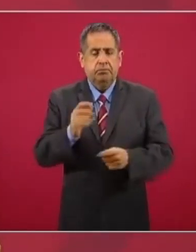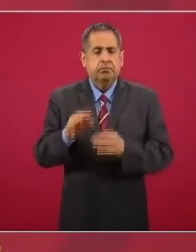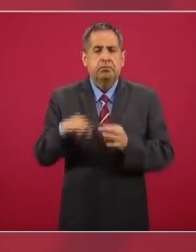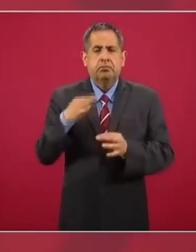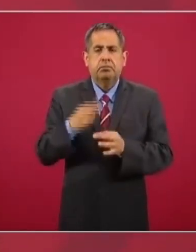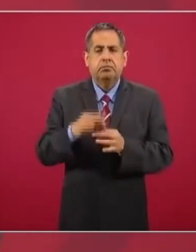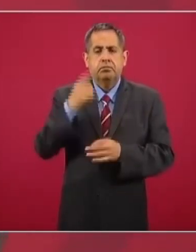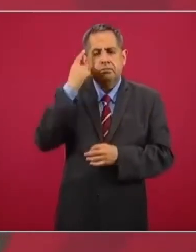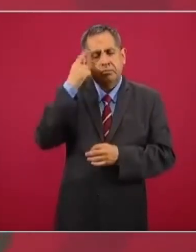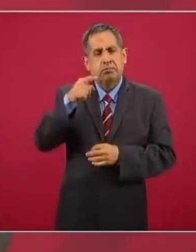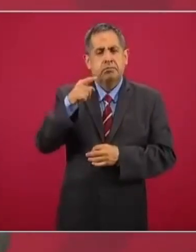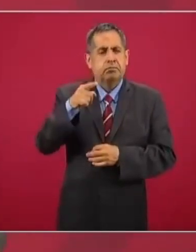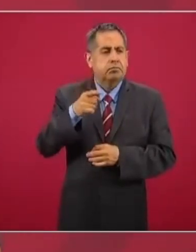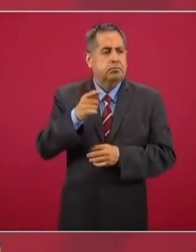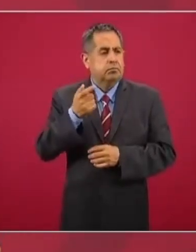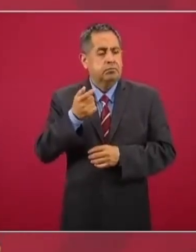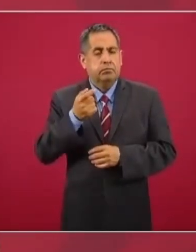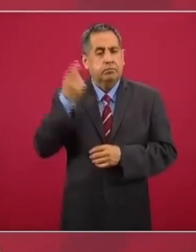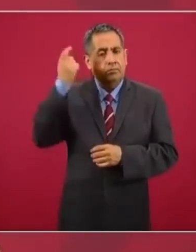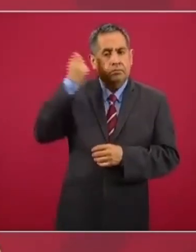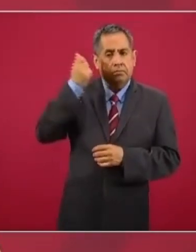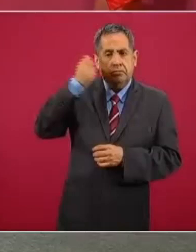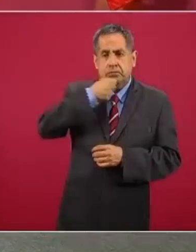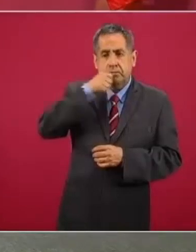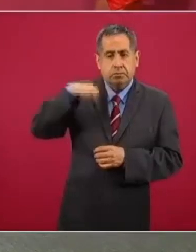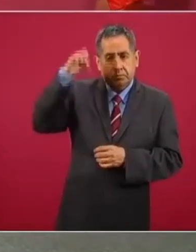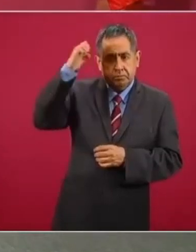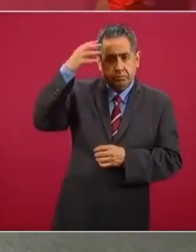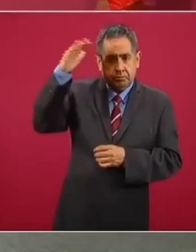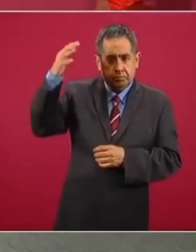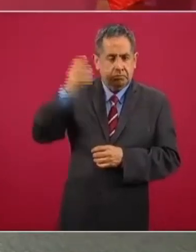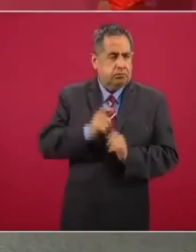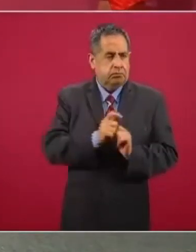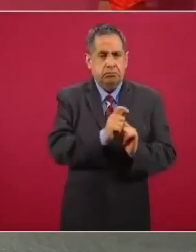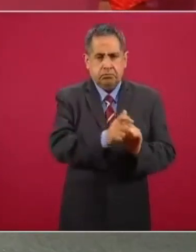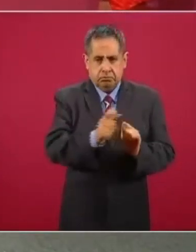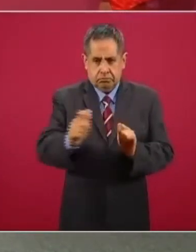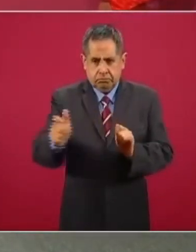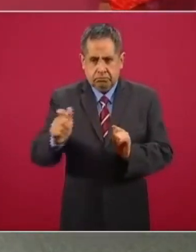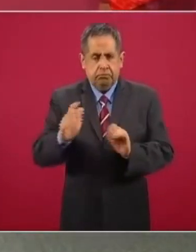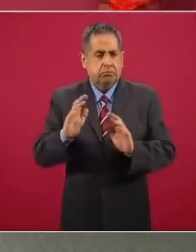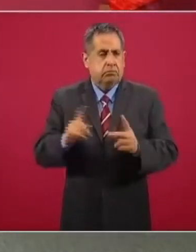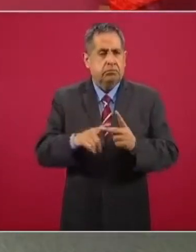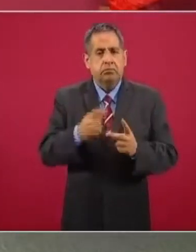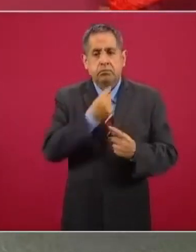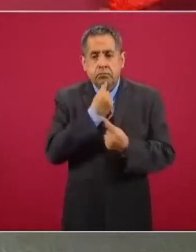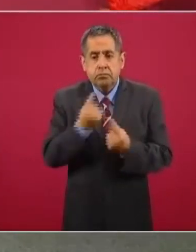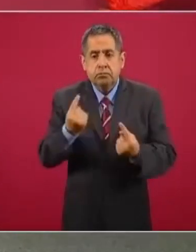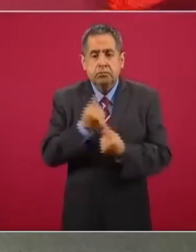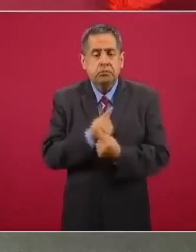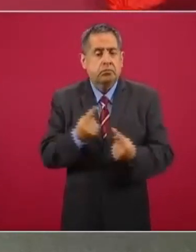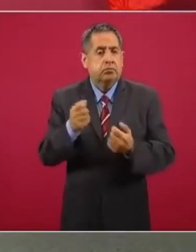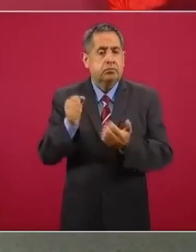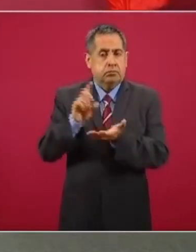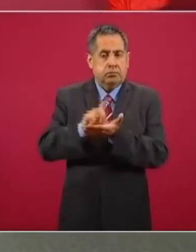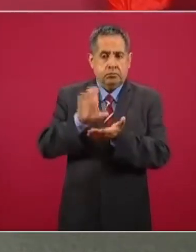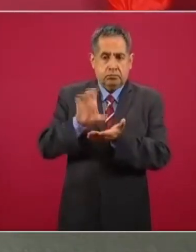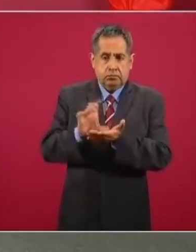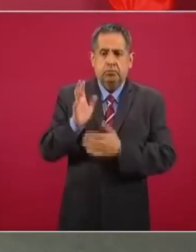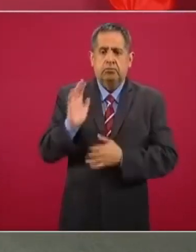para pagar las pensiones a adultos mayores y a niñas y niños con discapacidad. Ya